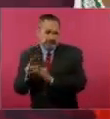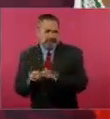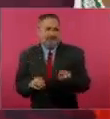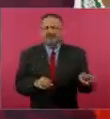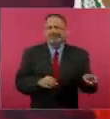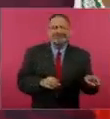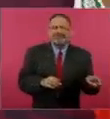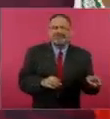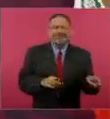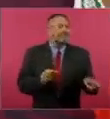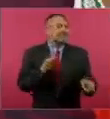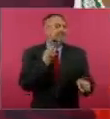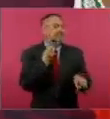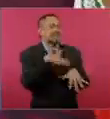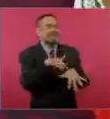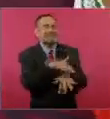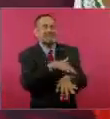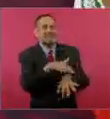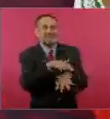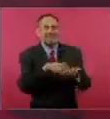todo lo que hacen es politiquería.